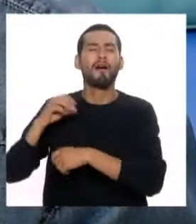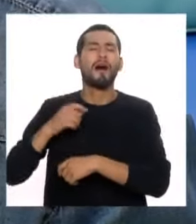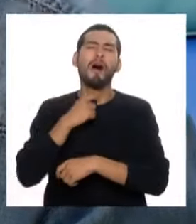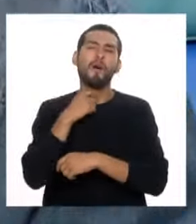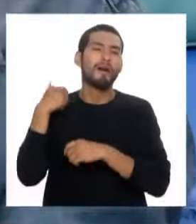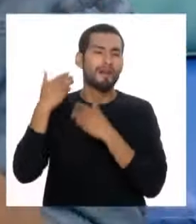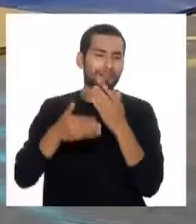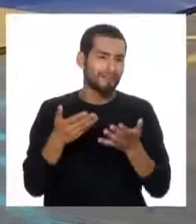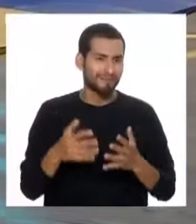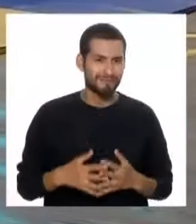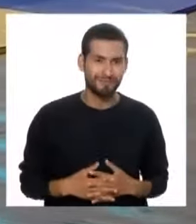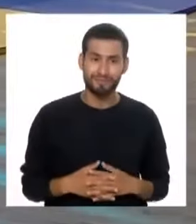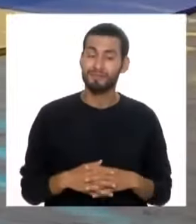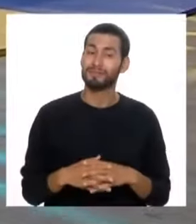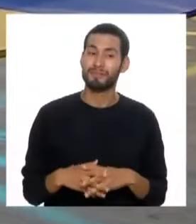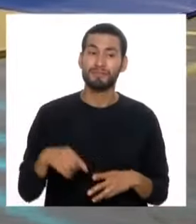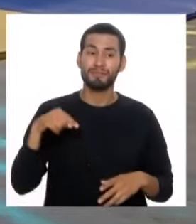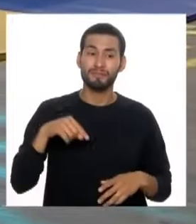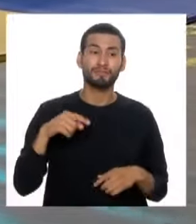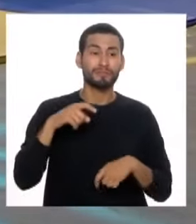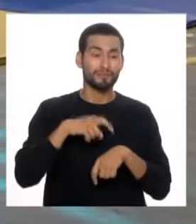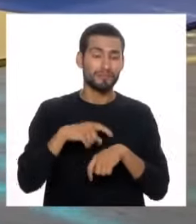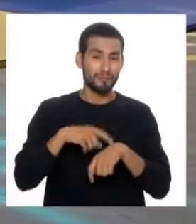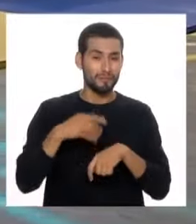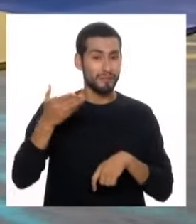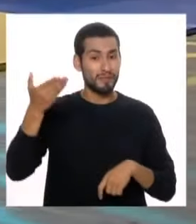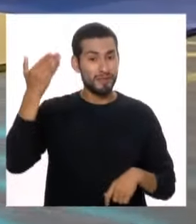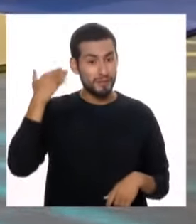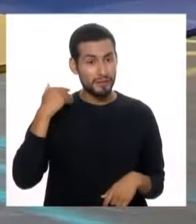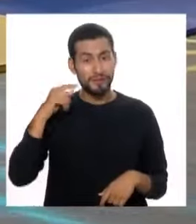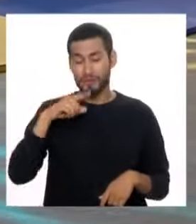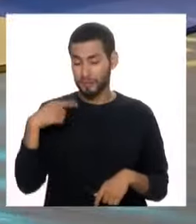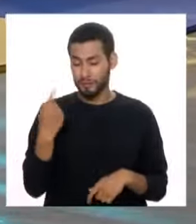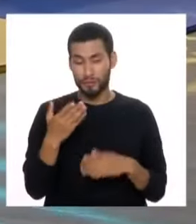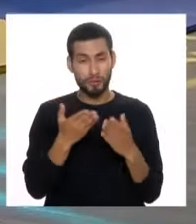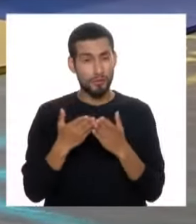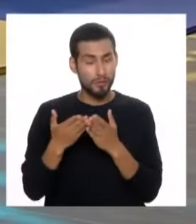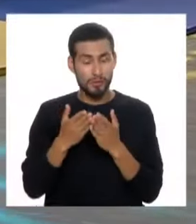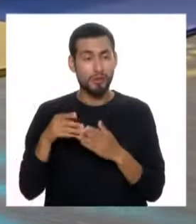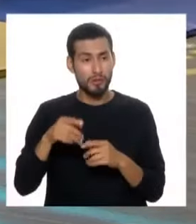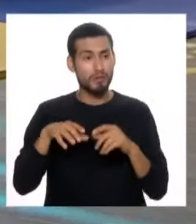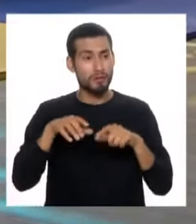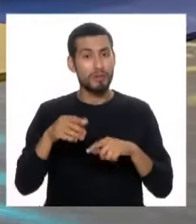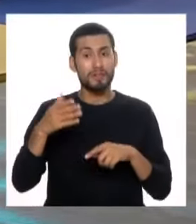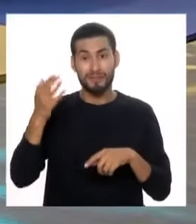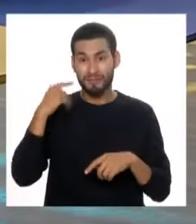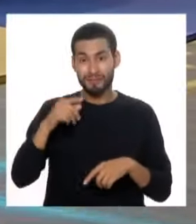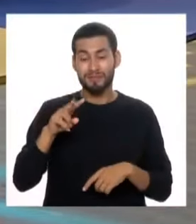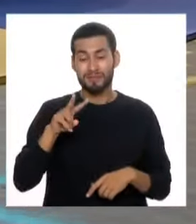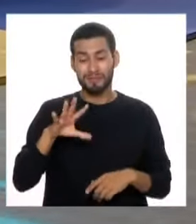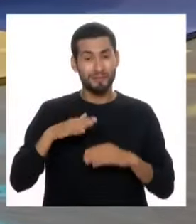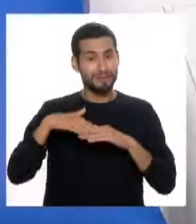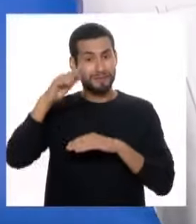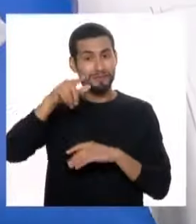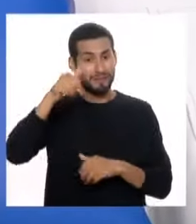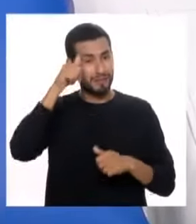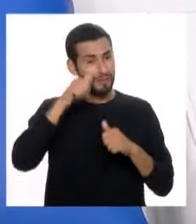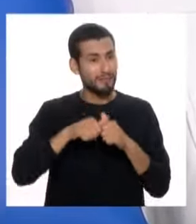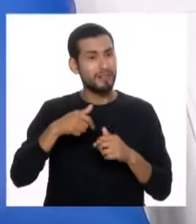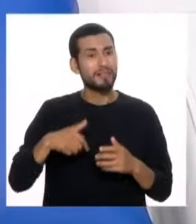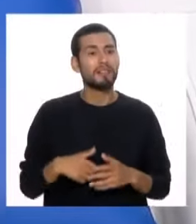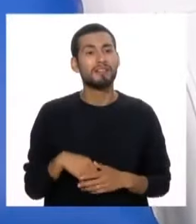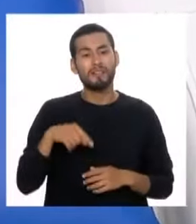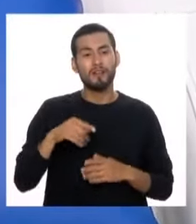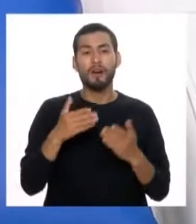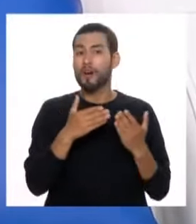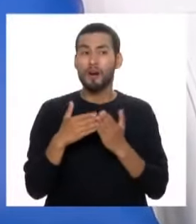abuela. Exactamente eso. No. Hace un tiempo, en todos los colegios, los que ya pasaron la base 25, se deben de acordar que en la puerta